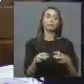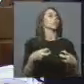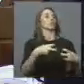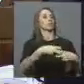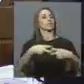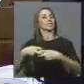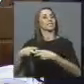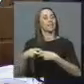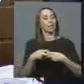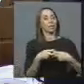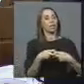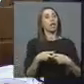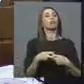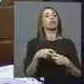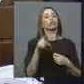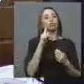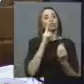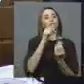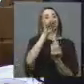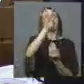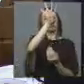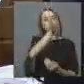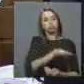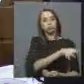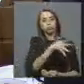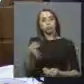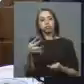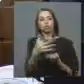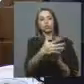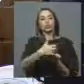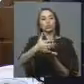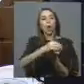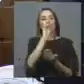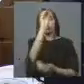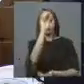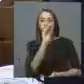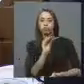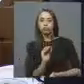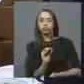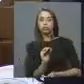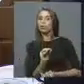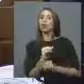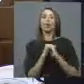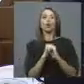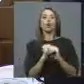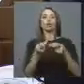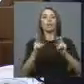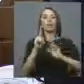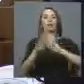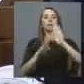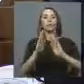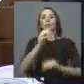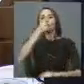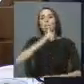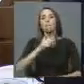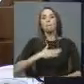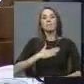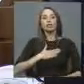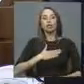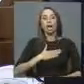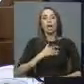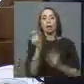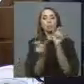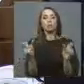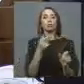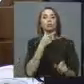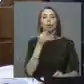sindicatos tengan las planillas de remuneraciones a nuestro juicio va totalmente en contra del derecho a la protección de los datos personales yo creo que a